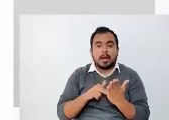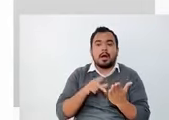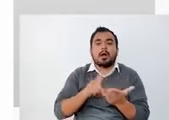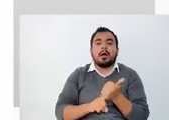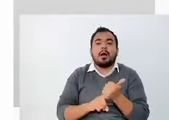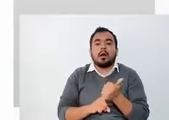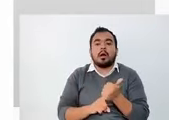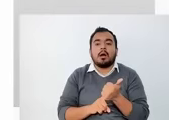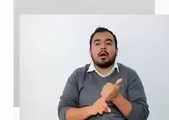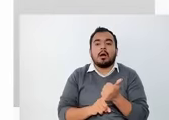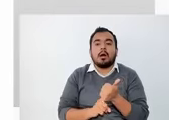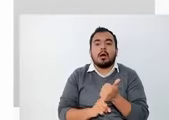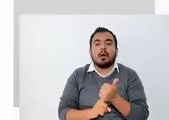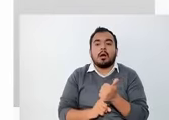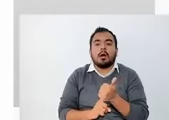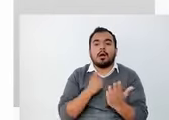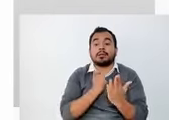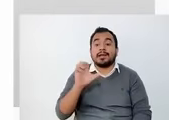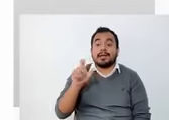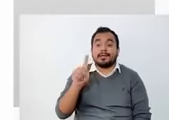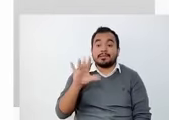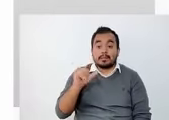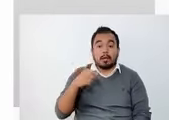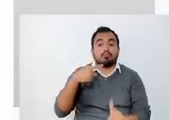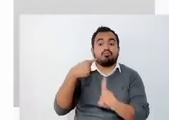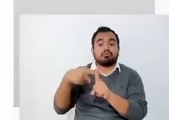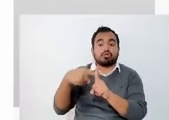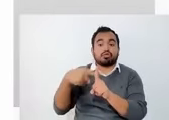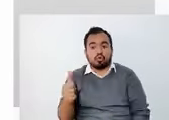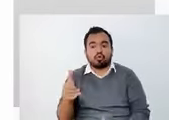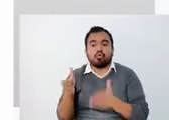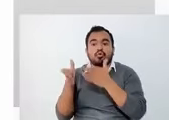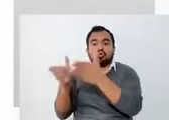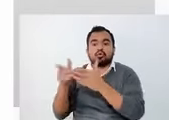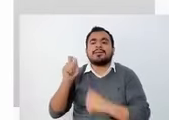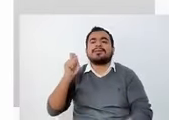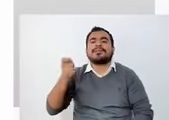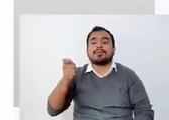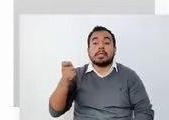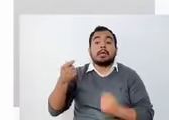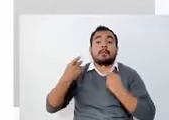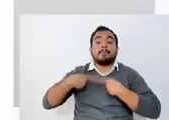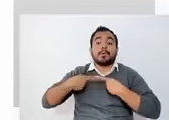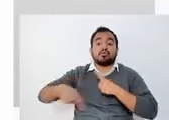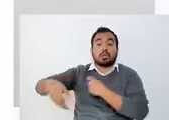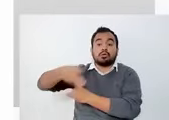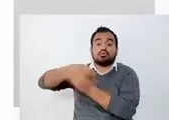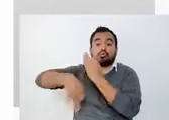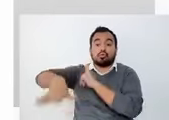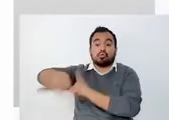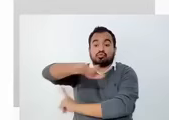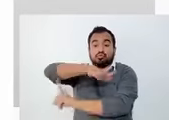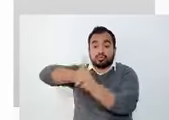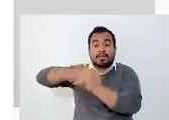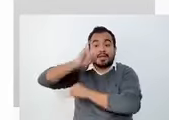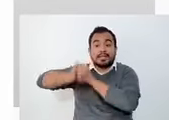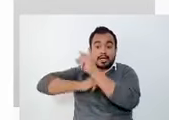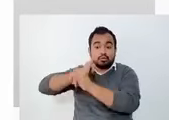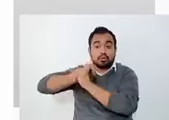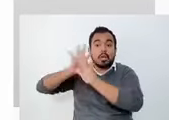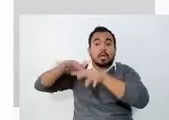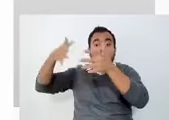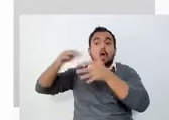hay una ética positiva que es qué es lo que en una sociedad o en la sociedad internacional, eso da igual, en algún tipo de